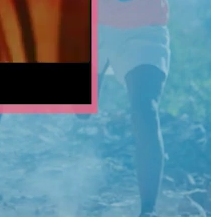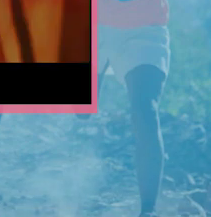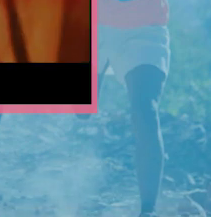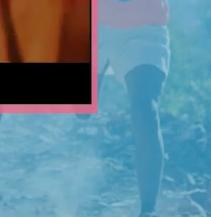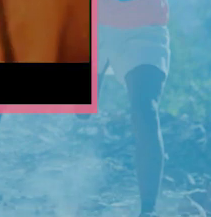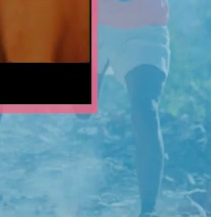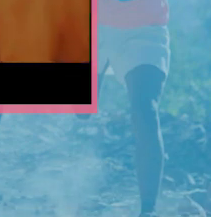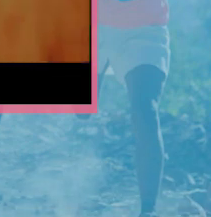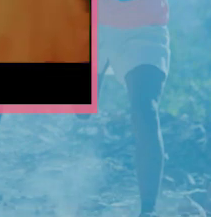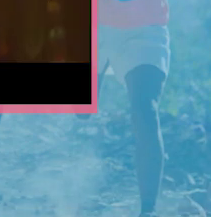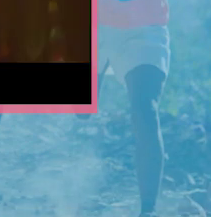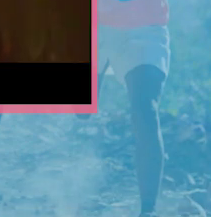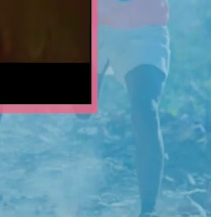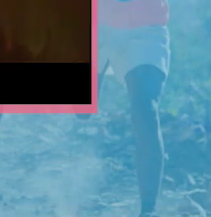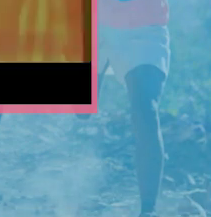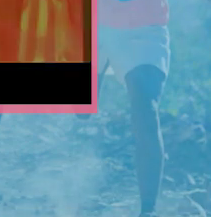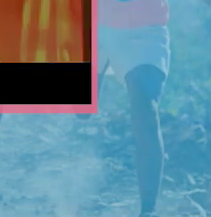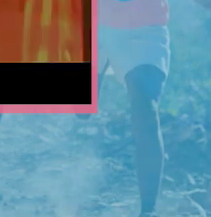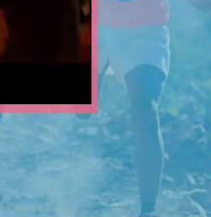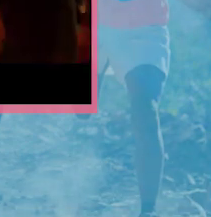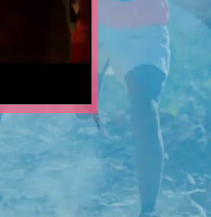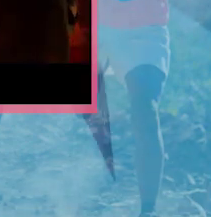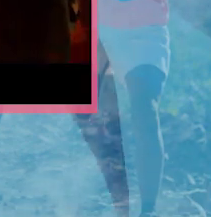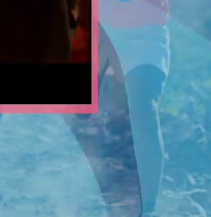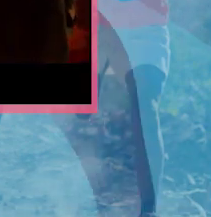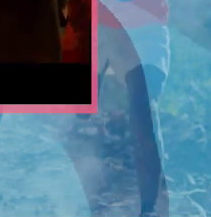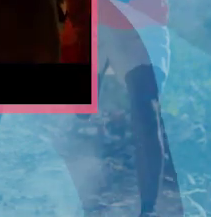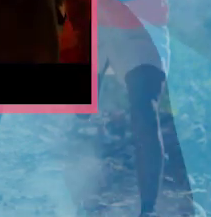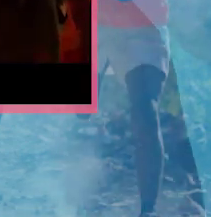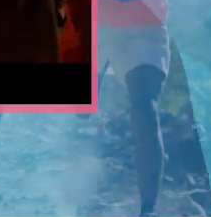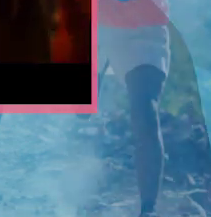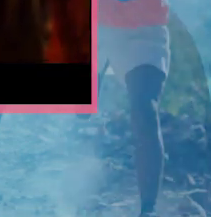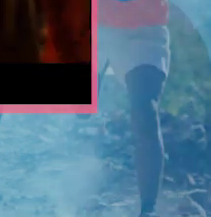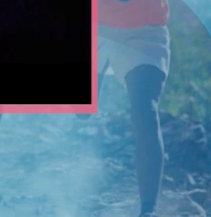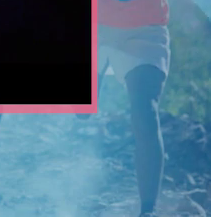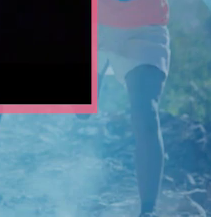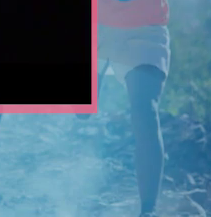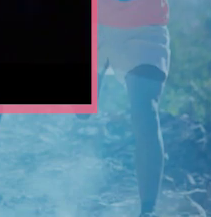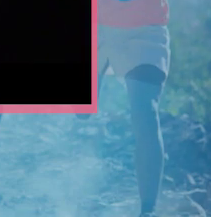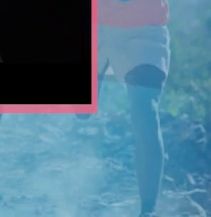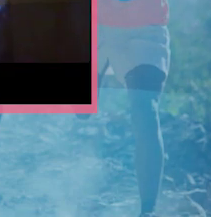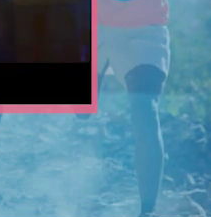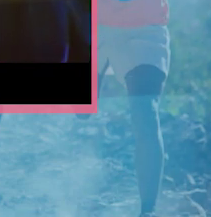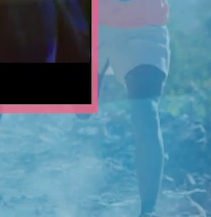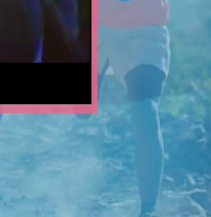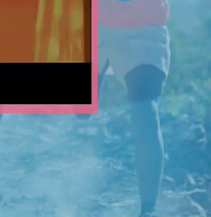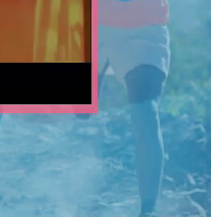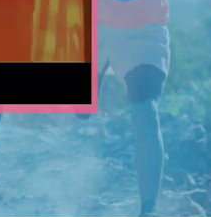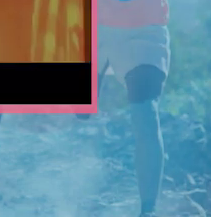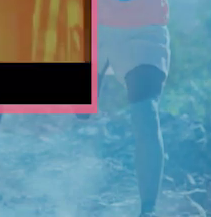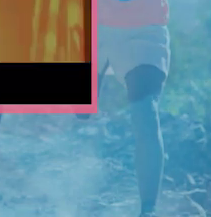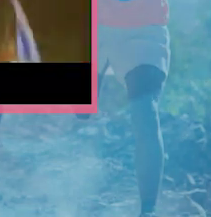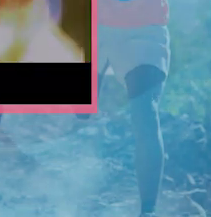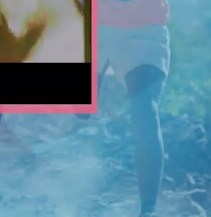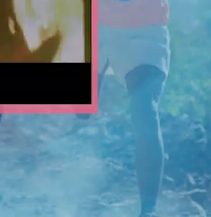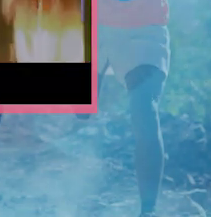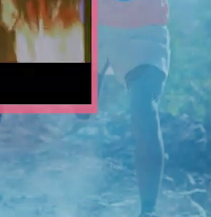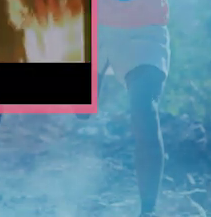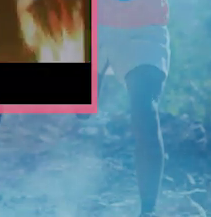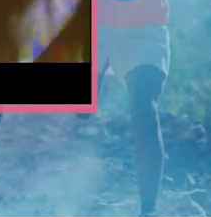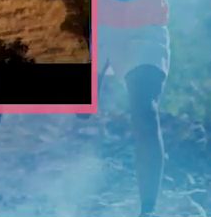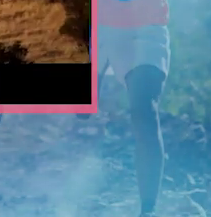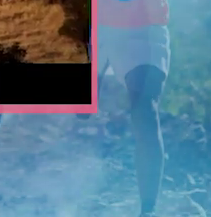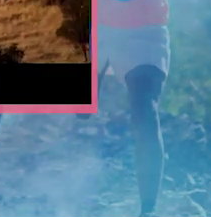narima que ni olela la ajena kawiwala chi ni ruameju peña nahuama sinu inaka mapi